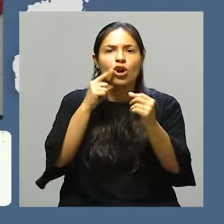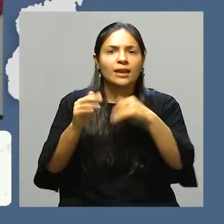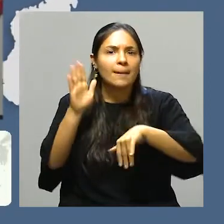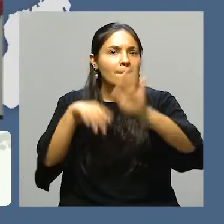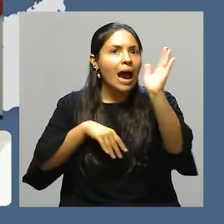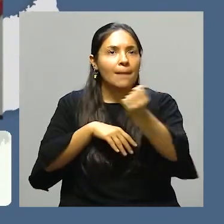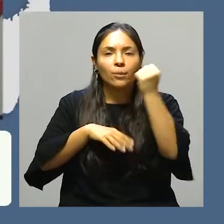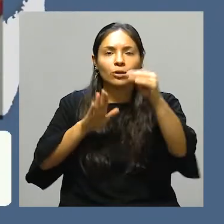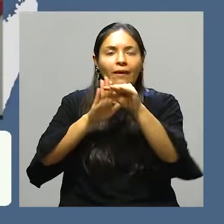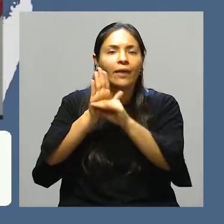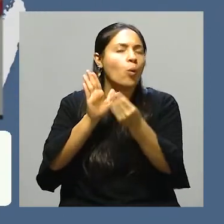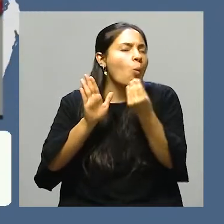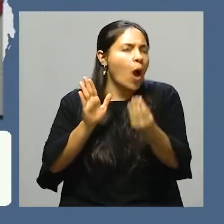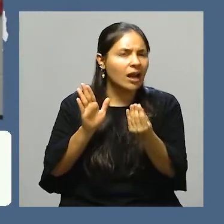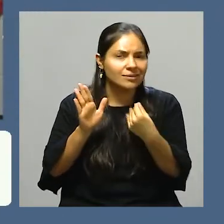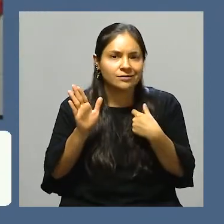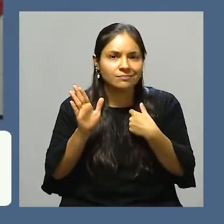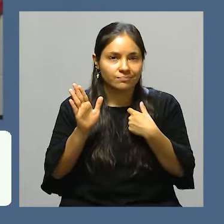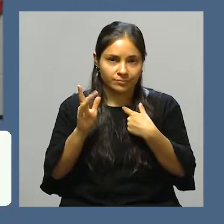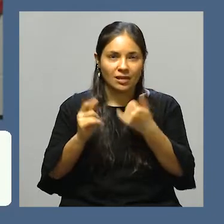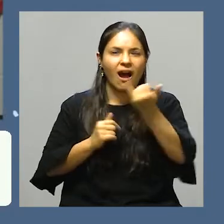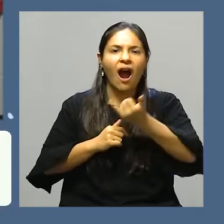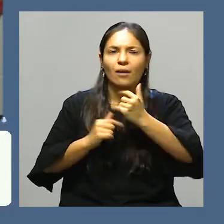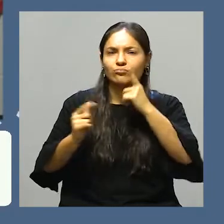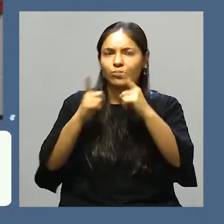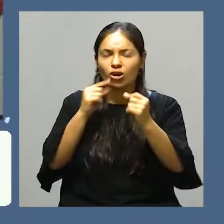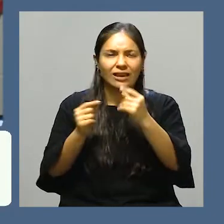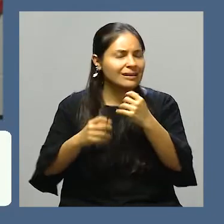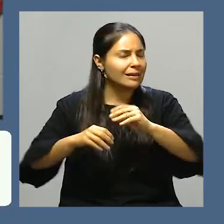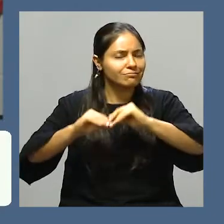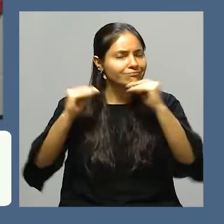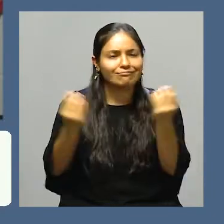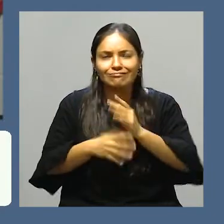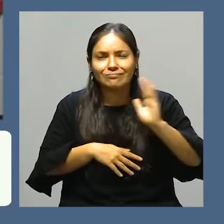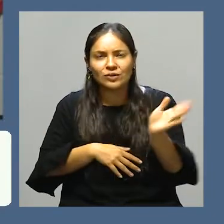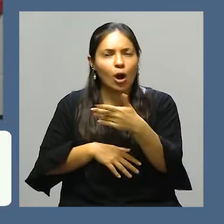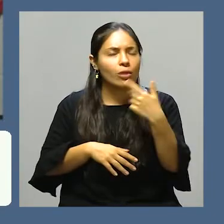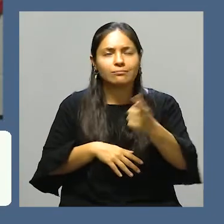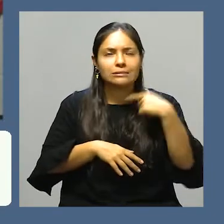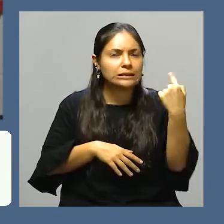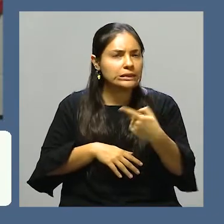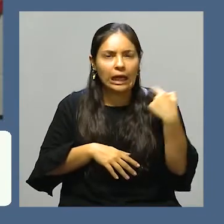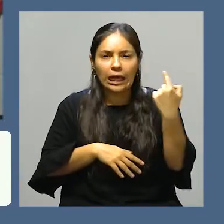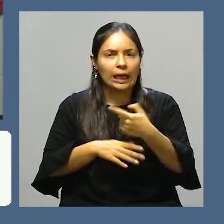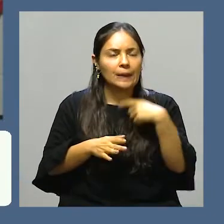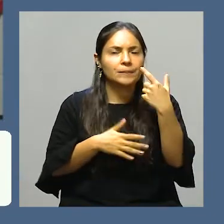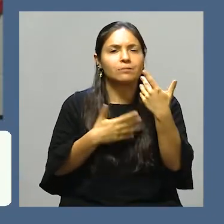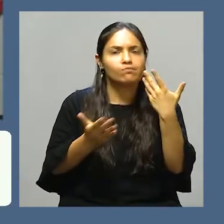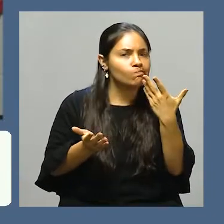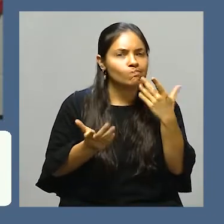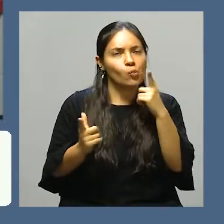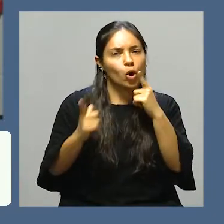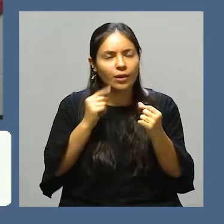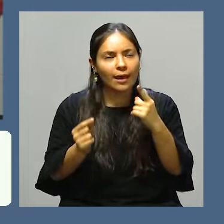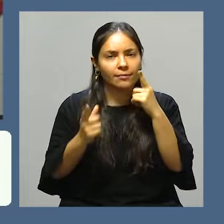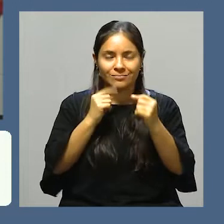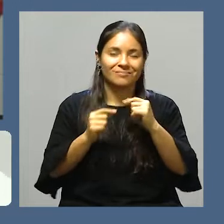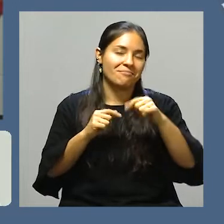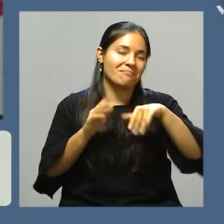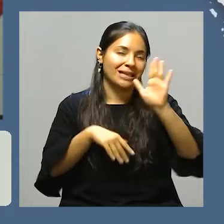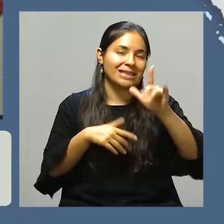Normalmente el nivel de participación oscila o más bien el nivel de abstención oscila entre el